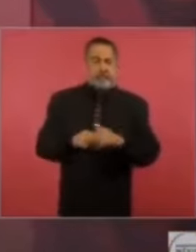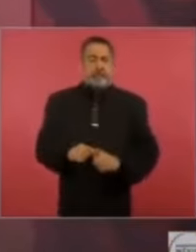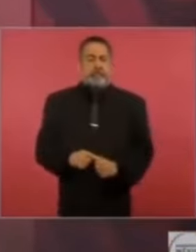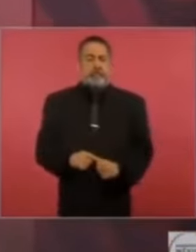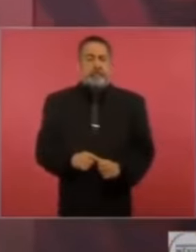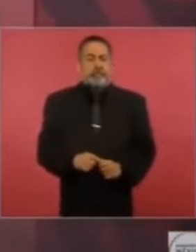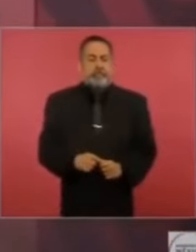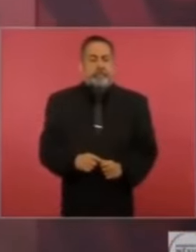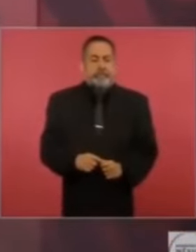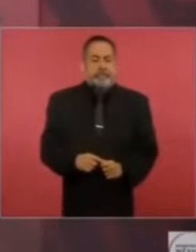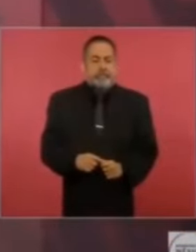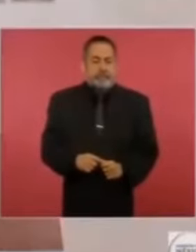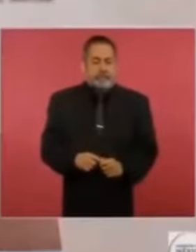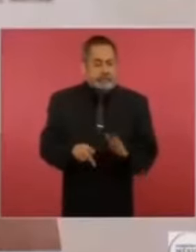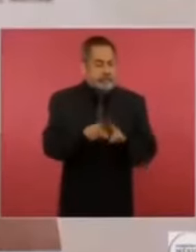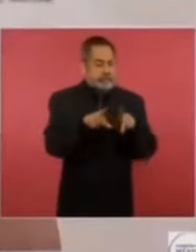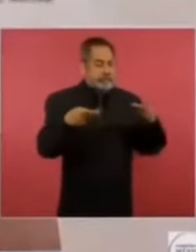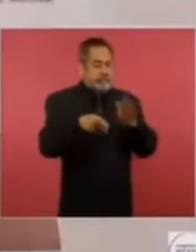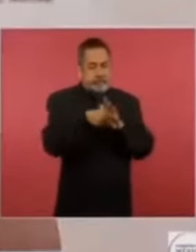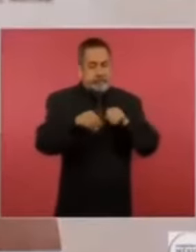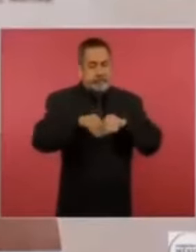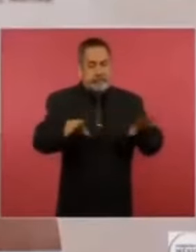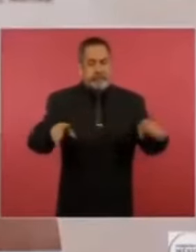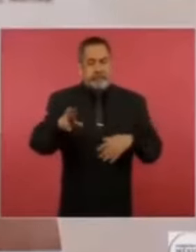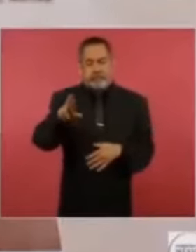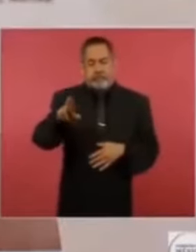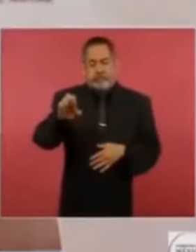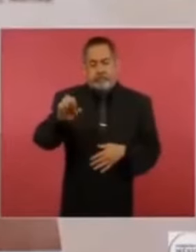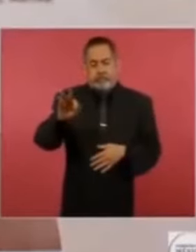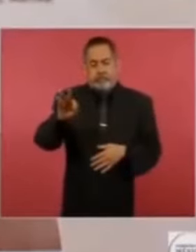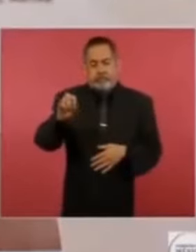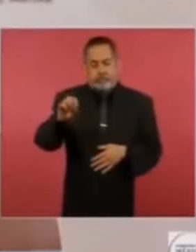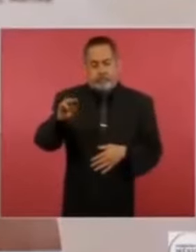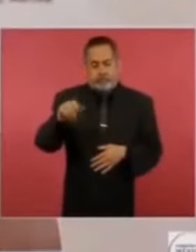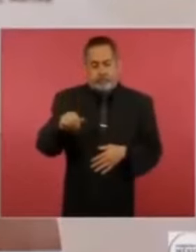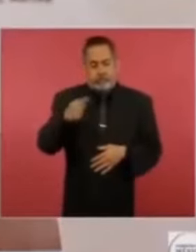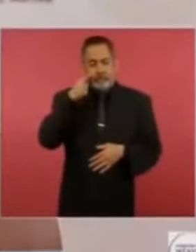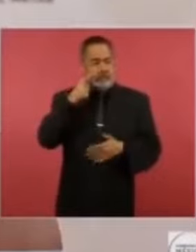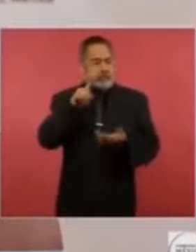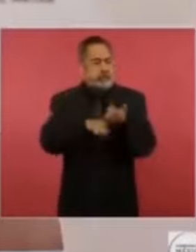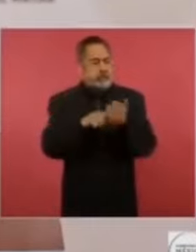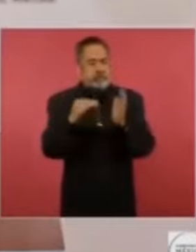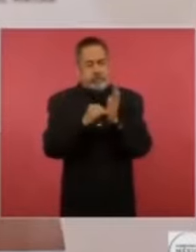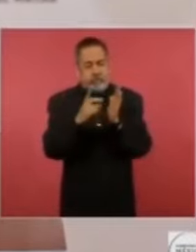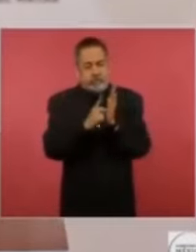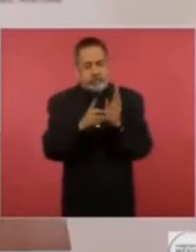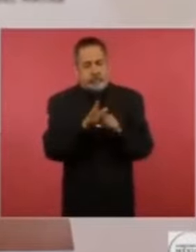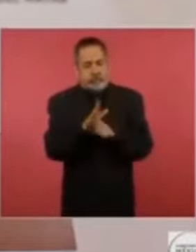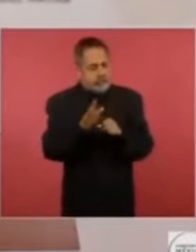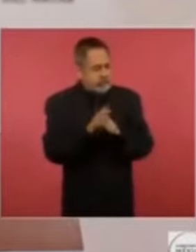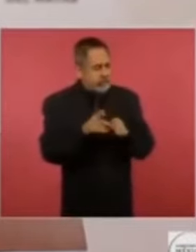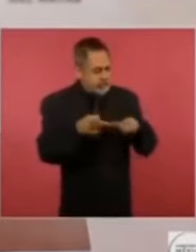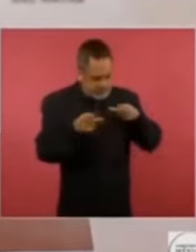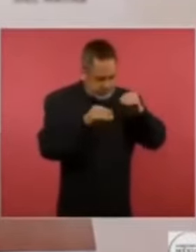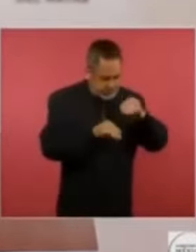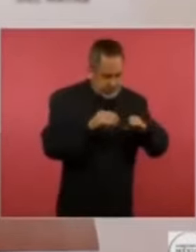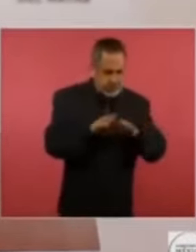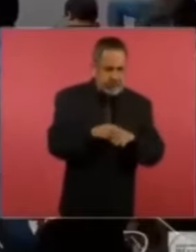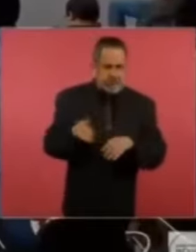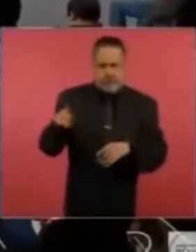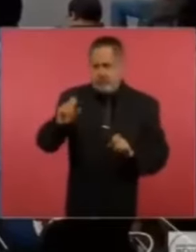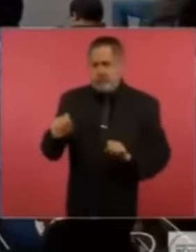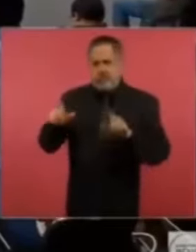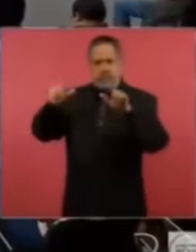pero por teléfono No importa que el presidente siga en su 62 es es lo de menos es lo de más como quiera verlo aquí Lo